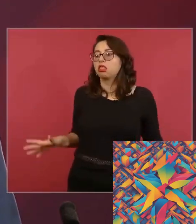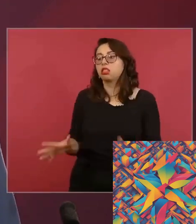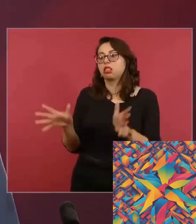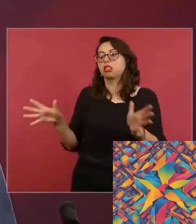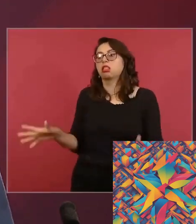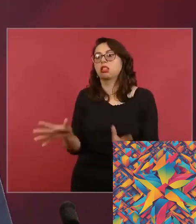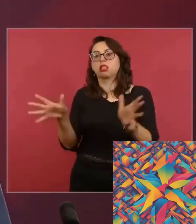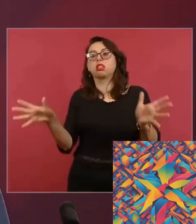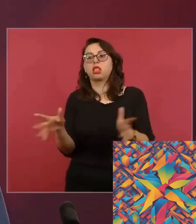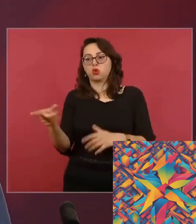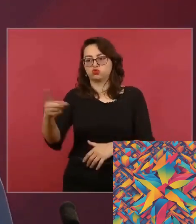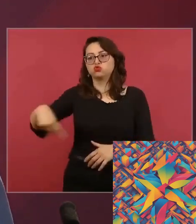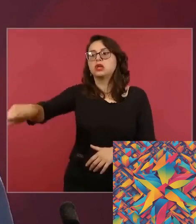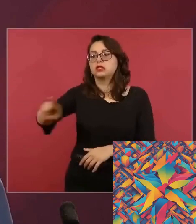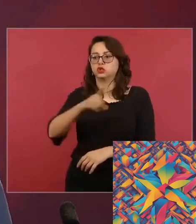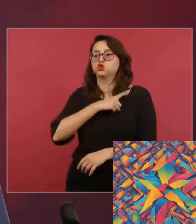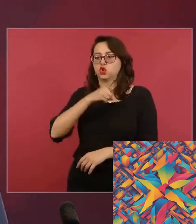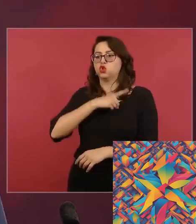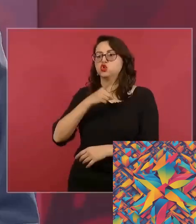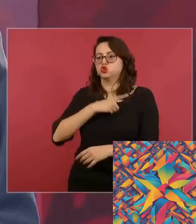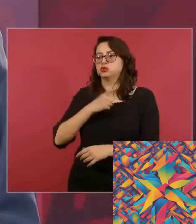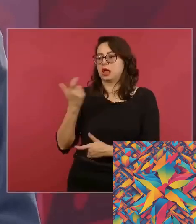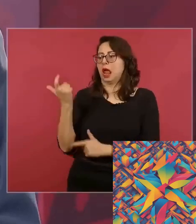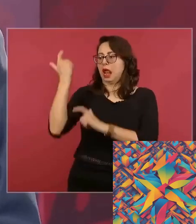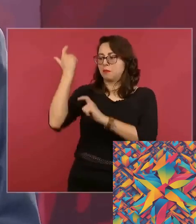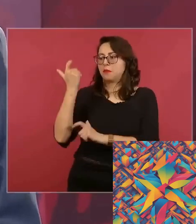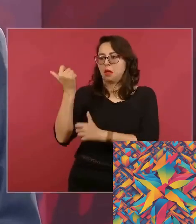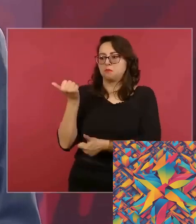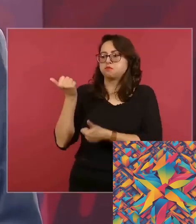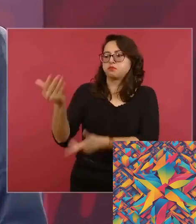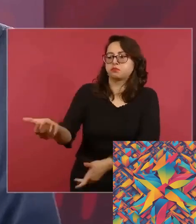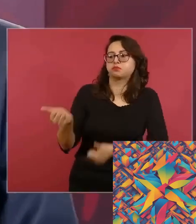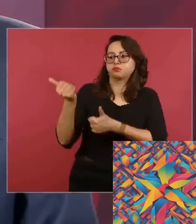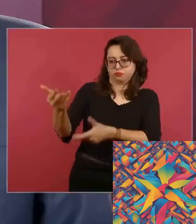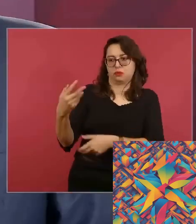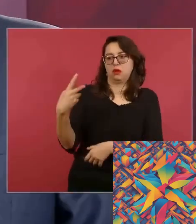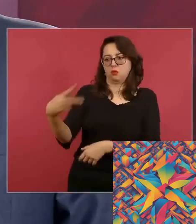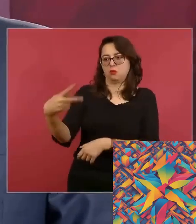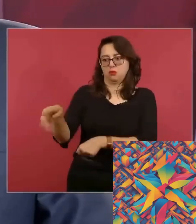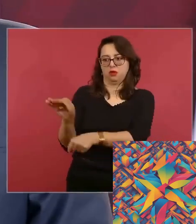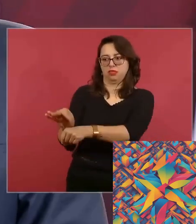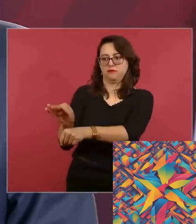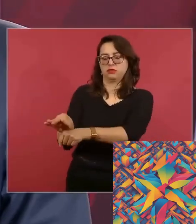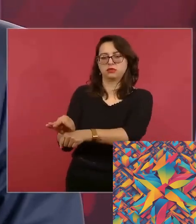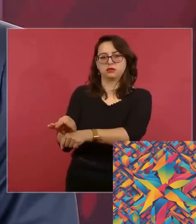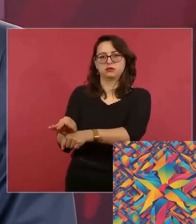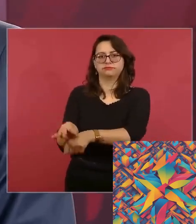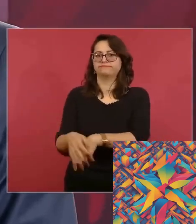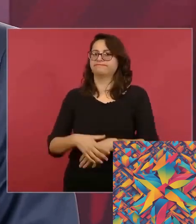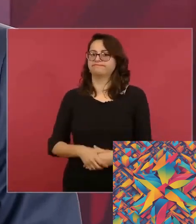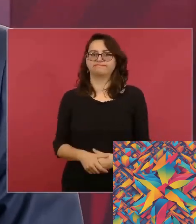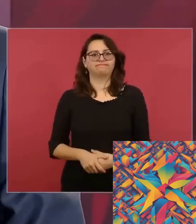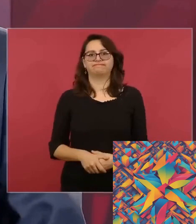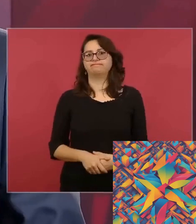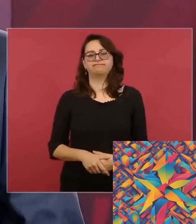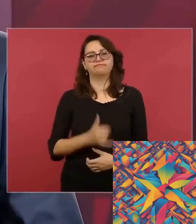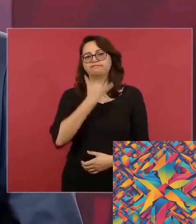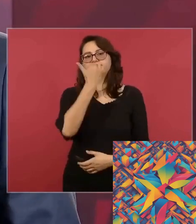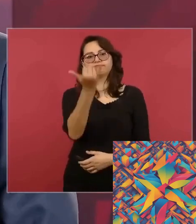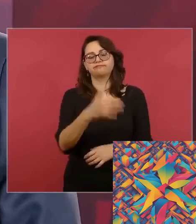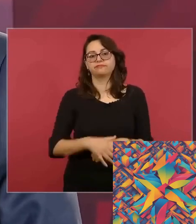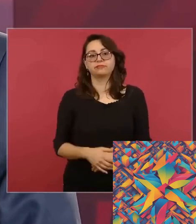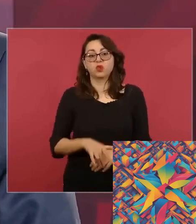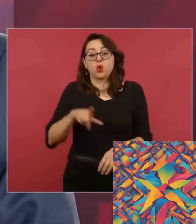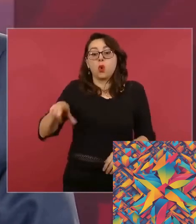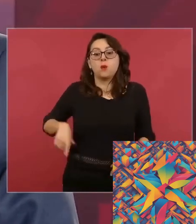a unirnos en una noche llena de alegría y sorpresas en el Zócalo capitalino. Esta celebración es un momento para estar en familia y